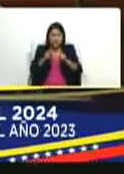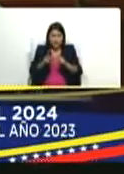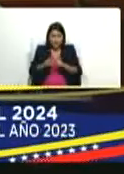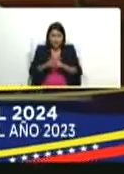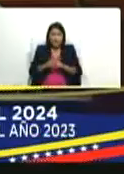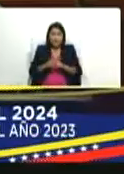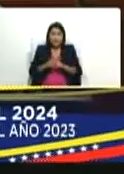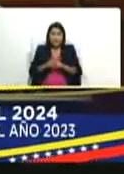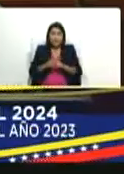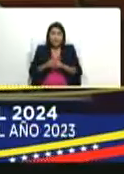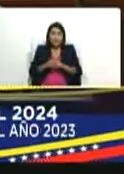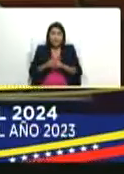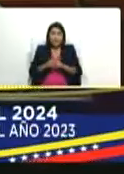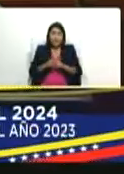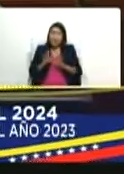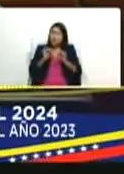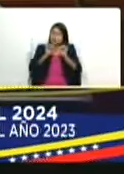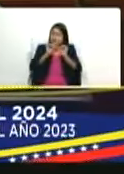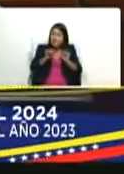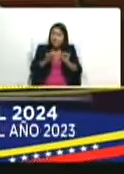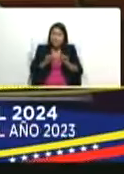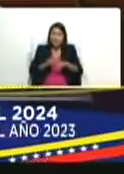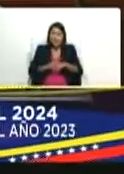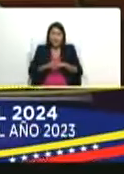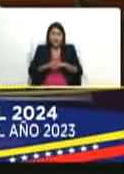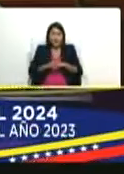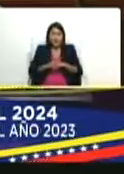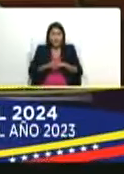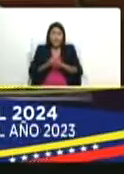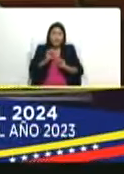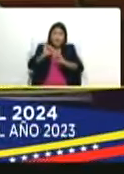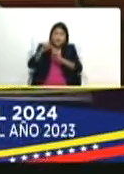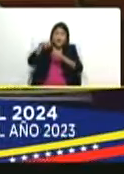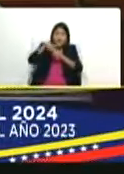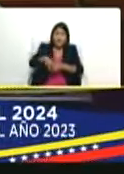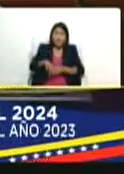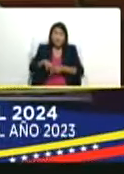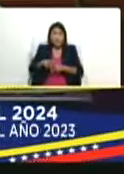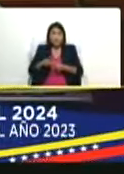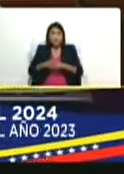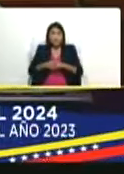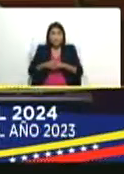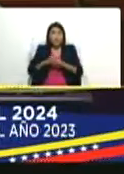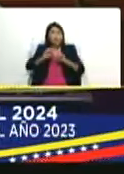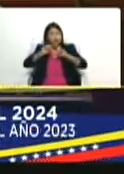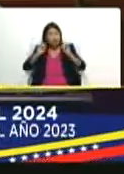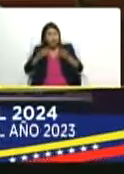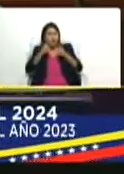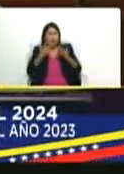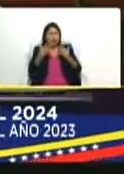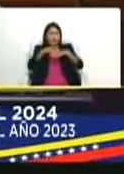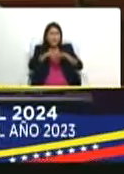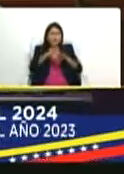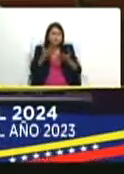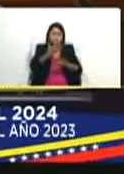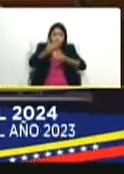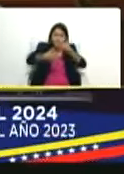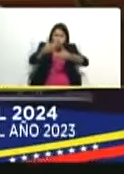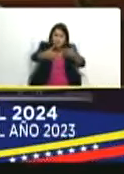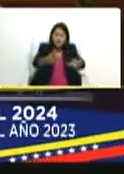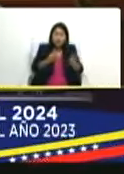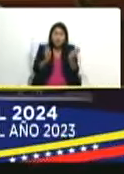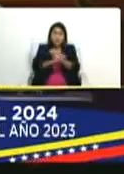la igualdad permanente y combatan la discriminación. Todos estamos involucrados en este proceso